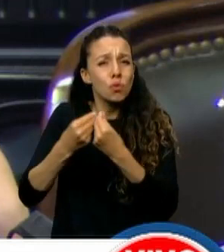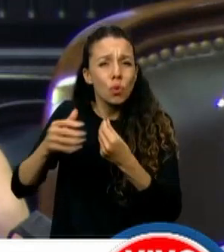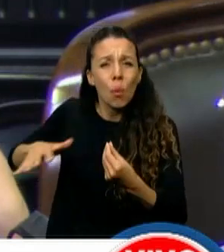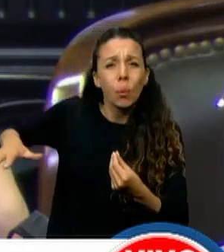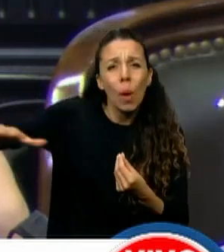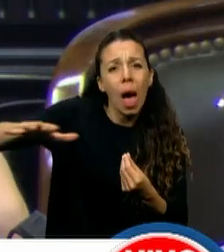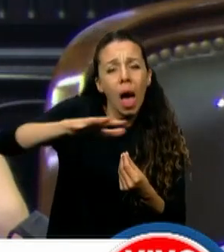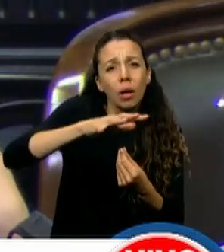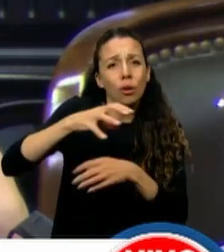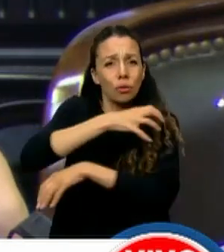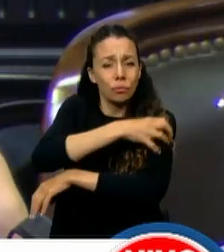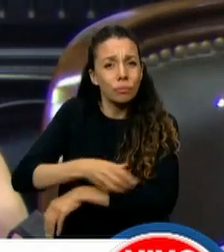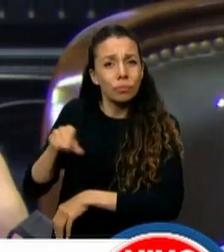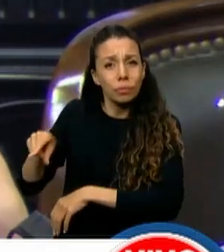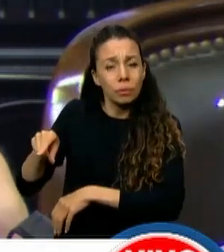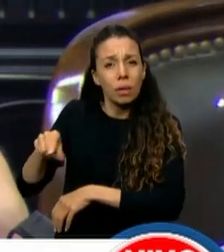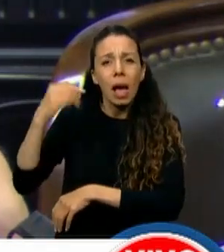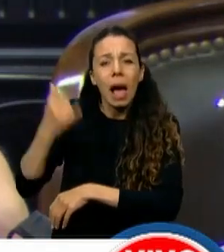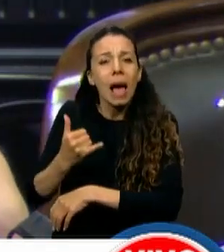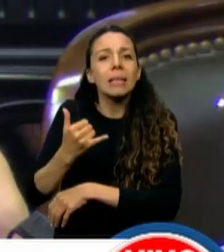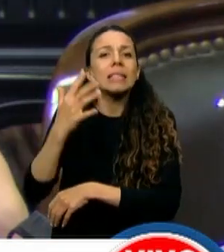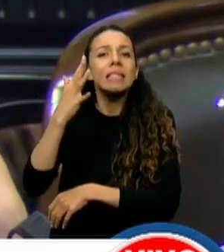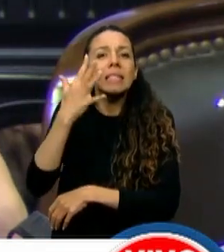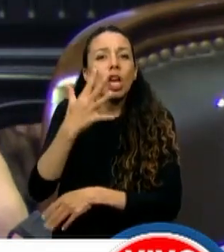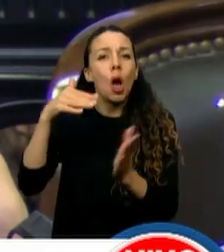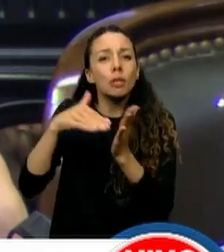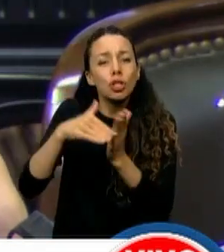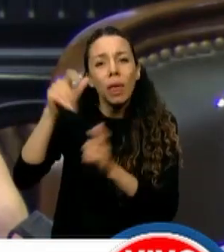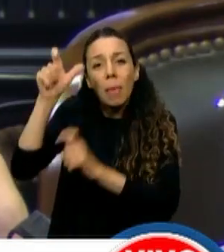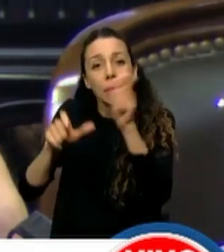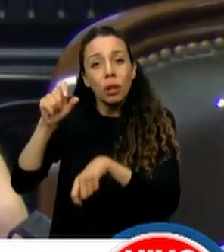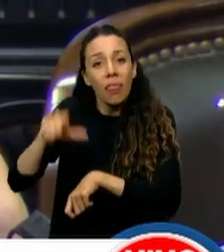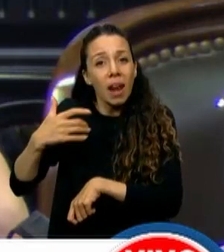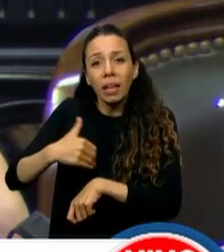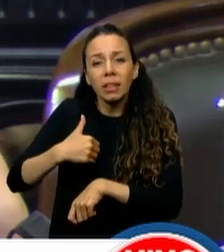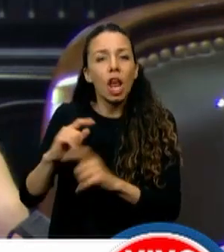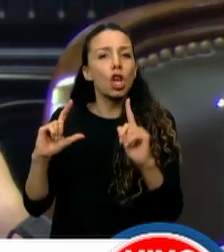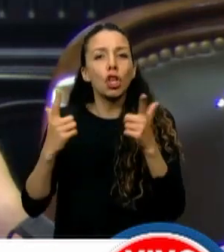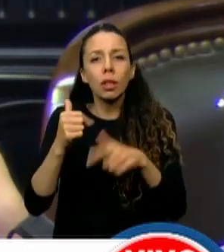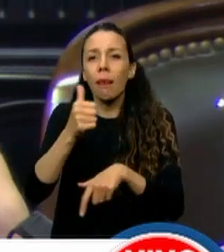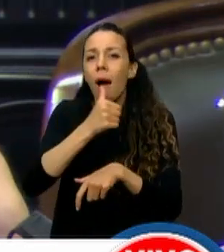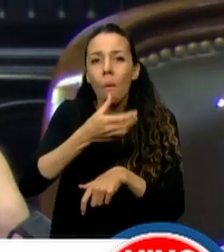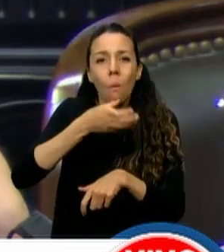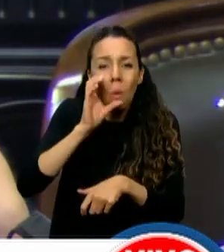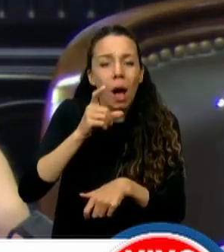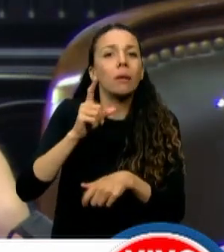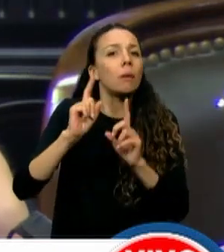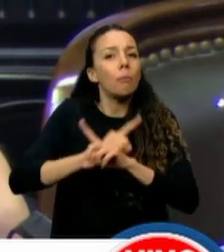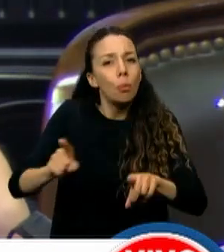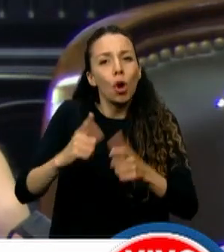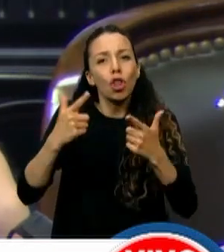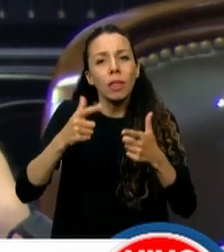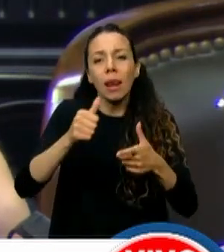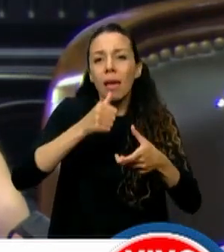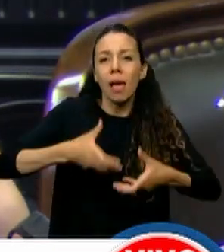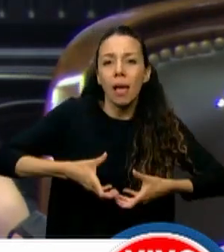932.000 familias, se estima unos 5 millones de personas, sin agua corriente ni cloacas. Este presupuesto reduce en